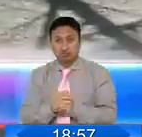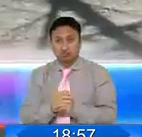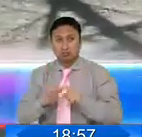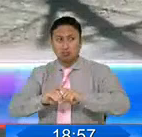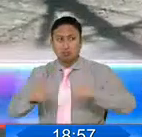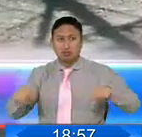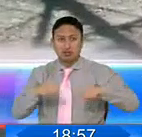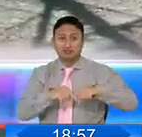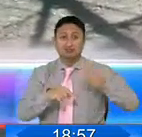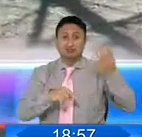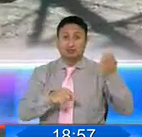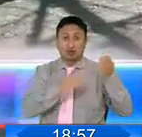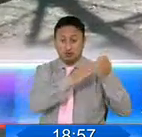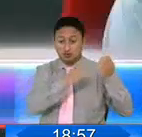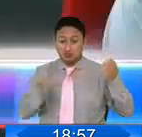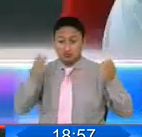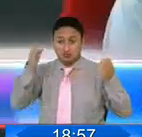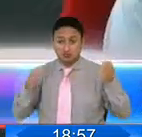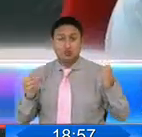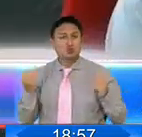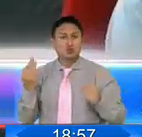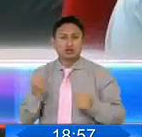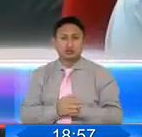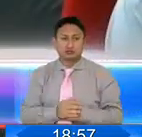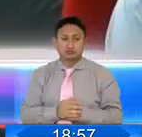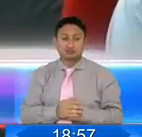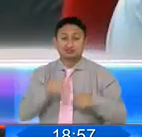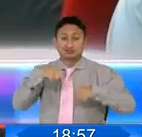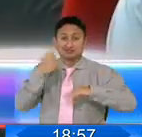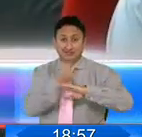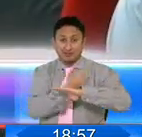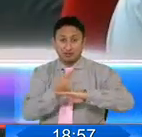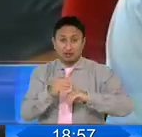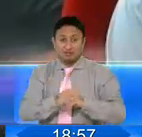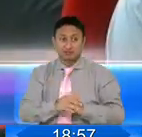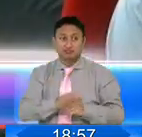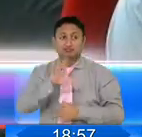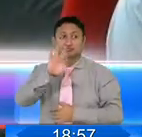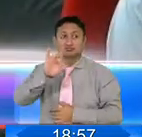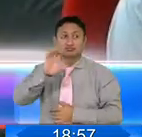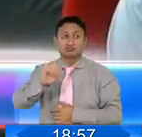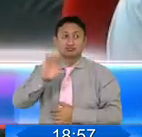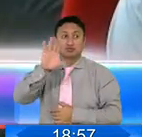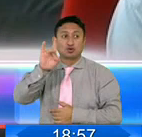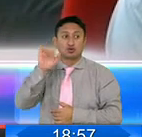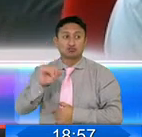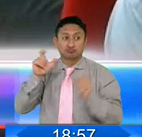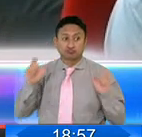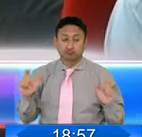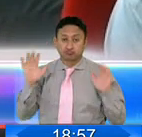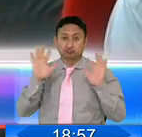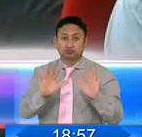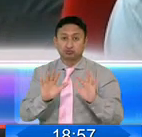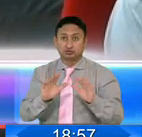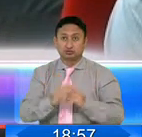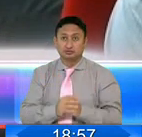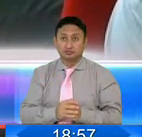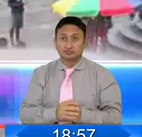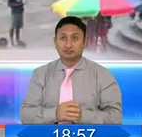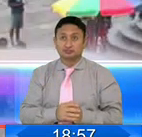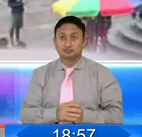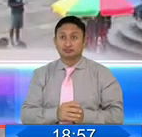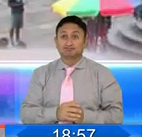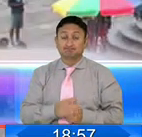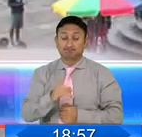haber finalizado el estado de excepción en la última semana hemos registrado 808 aglomeraciones en el país